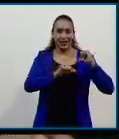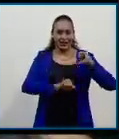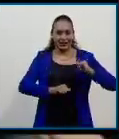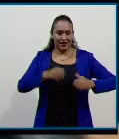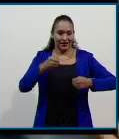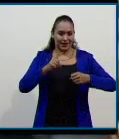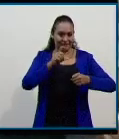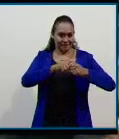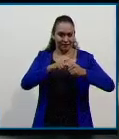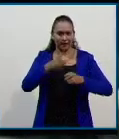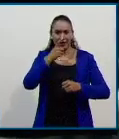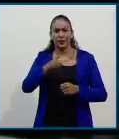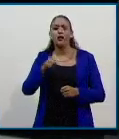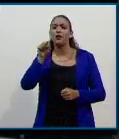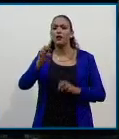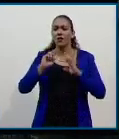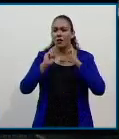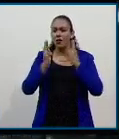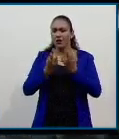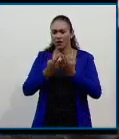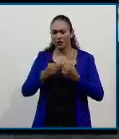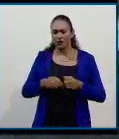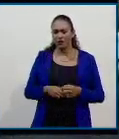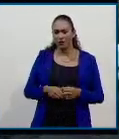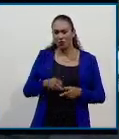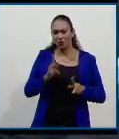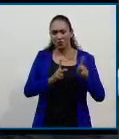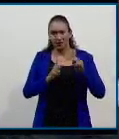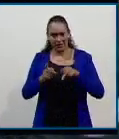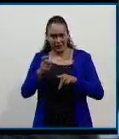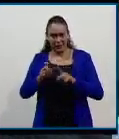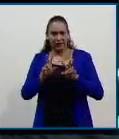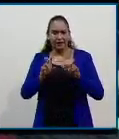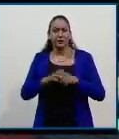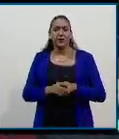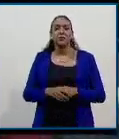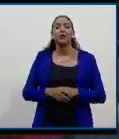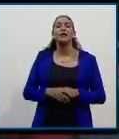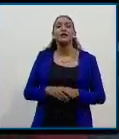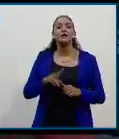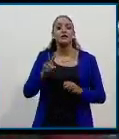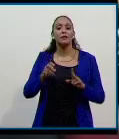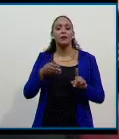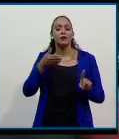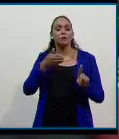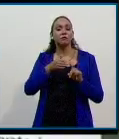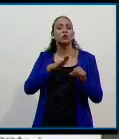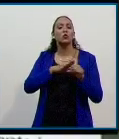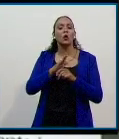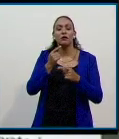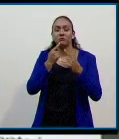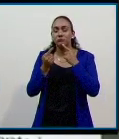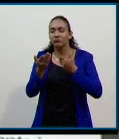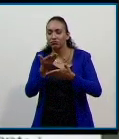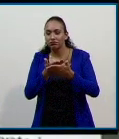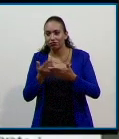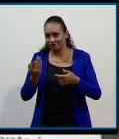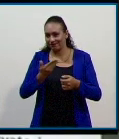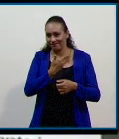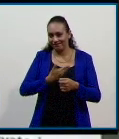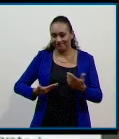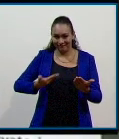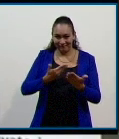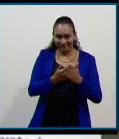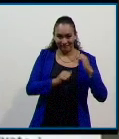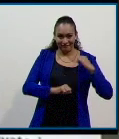Judicial en el marco del Encuentro Internacional sobre Independencia Judicial, Reflexiones desde la Judicatura. Es un derecho de todos, como